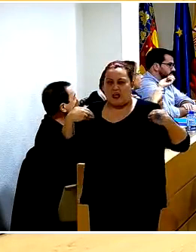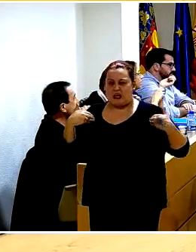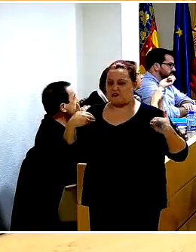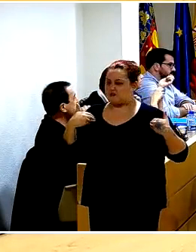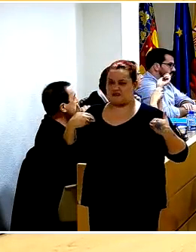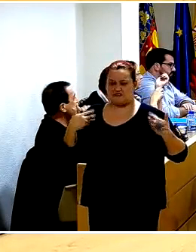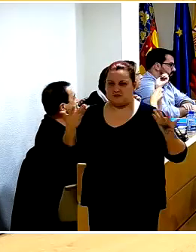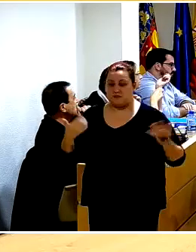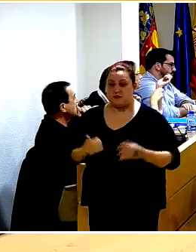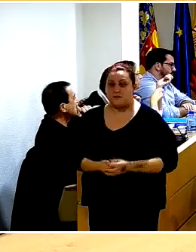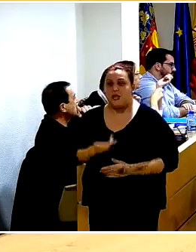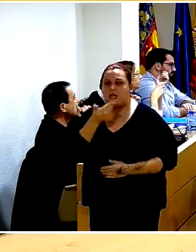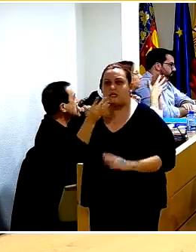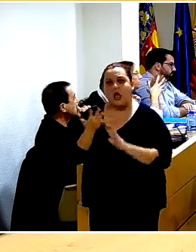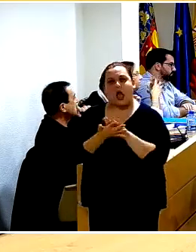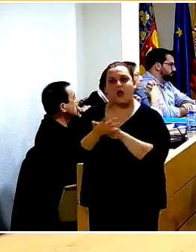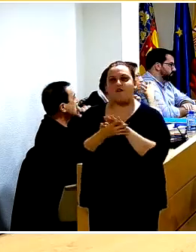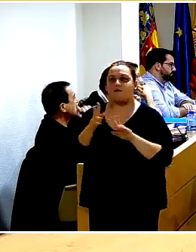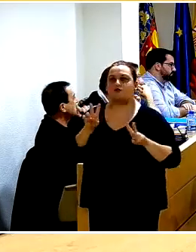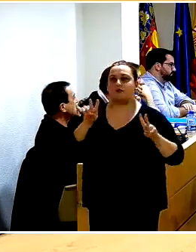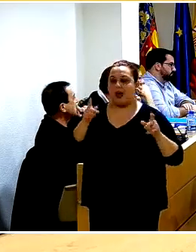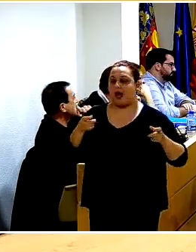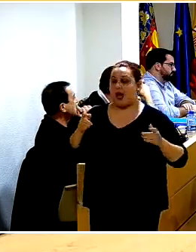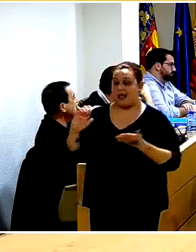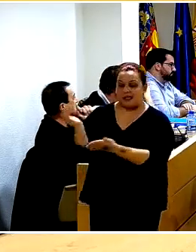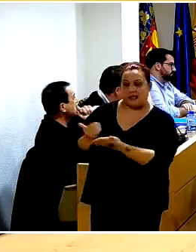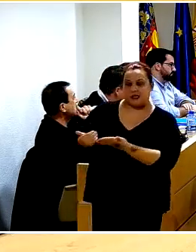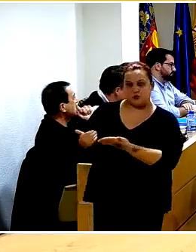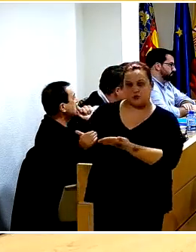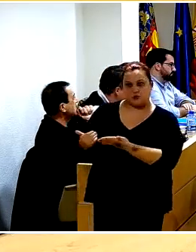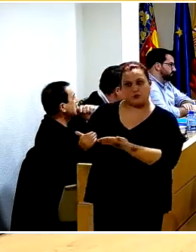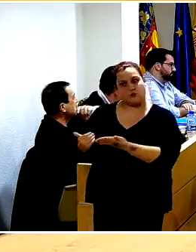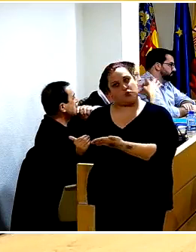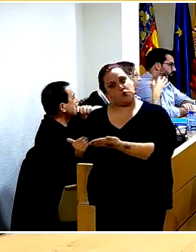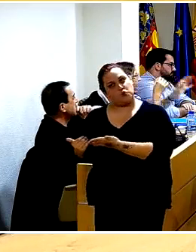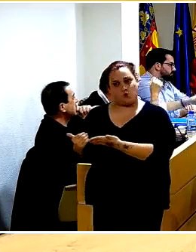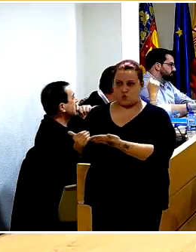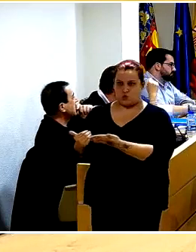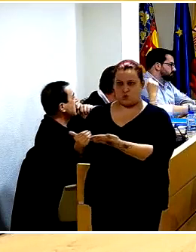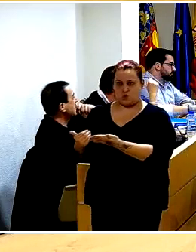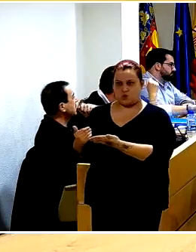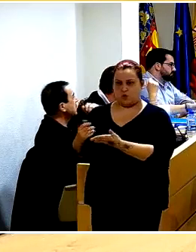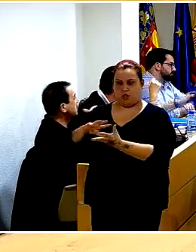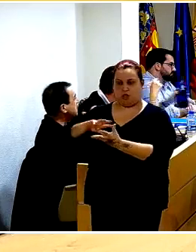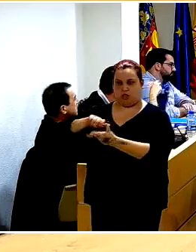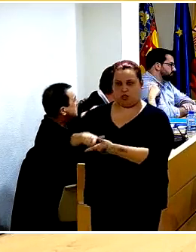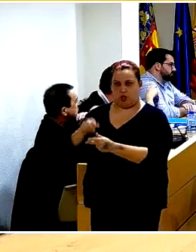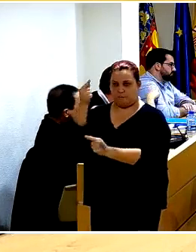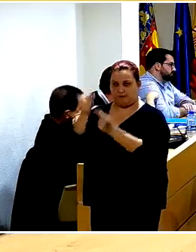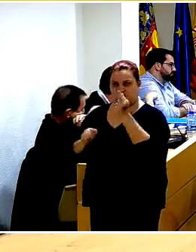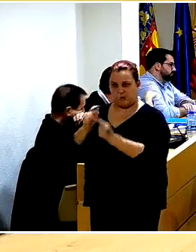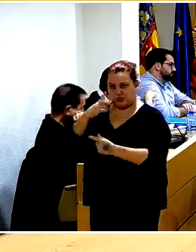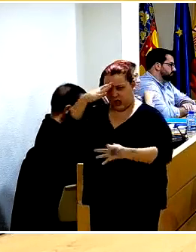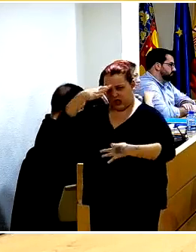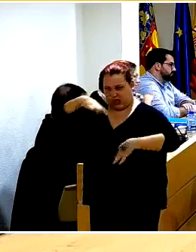Pero claro, si entramos a hablar del tema de los ingresos, ya se desmonta absolutamente todo el presupuesto. Y se